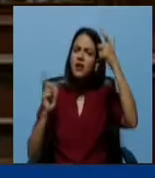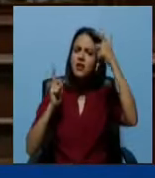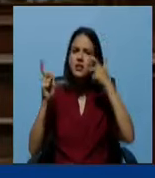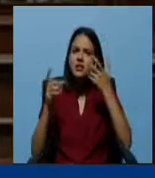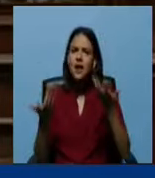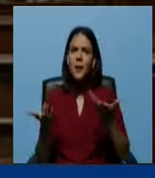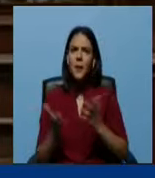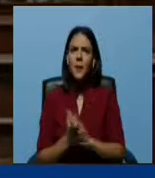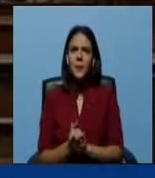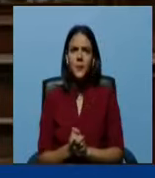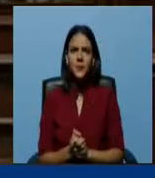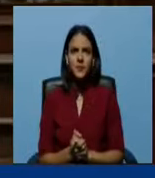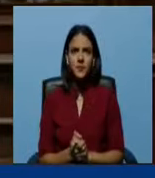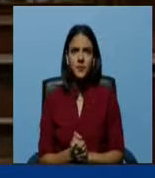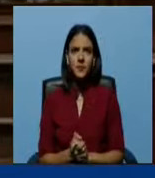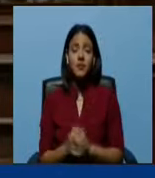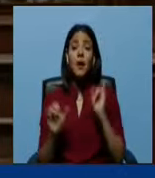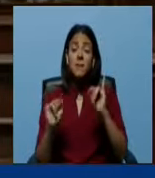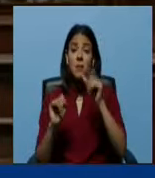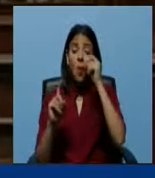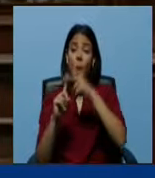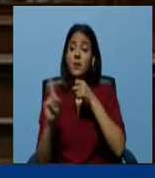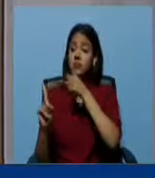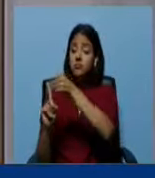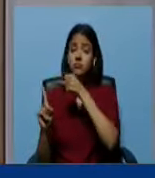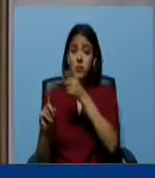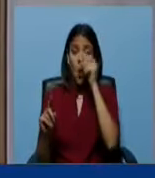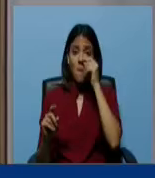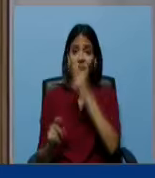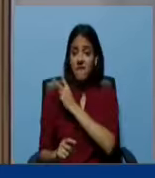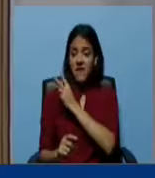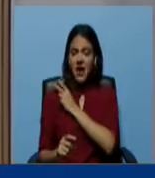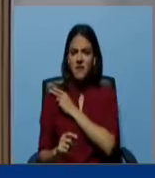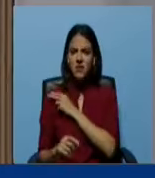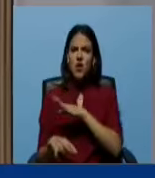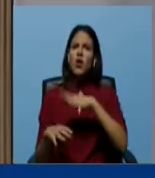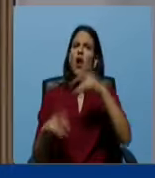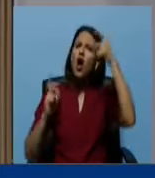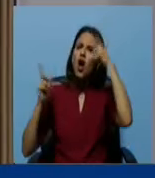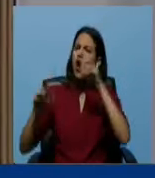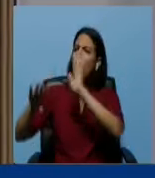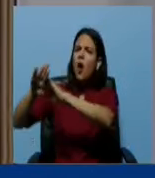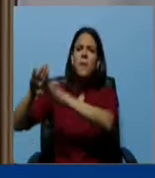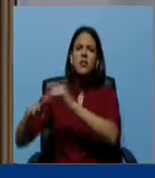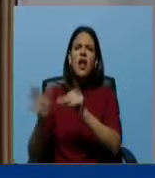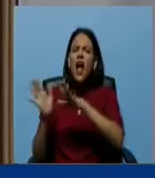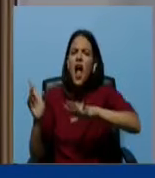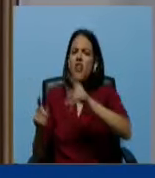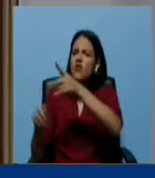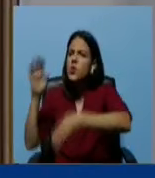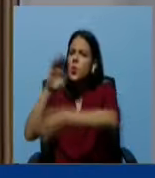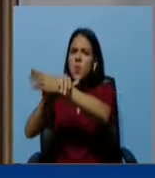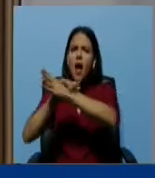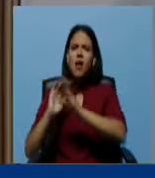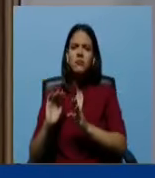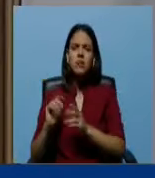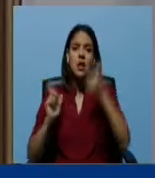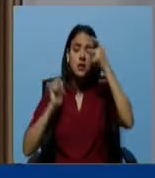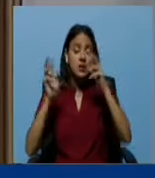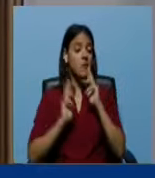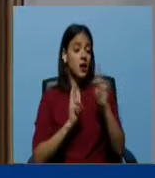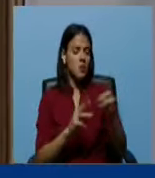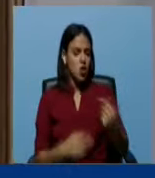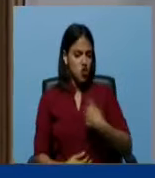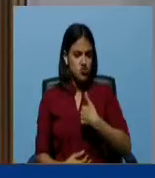influencer. Santiago Gutiérrez le preguntó, comandante, ¿y usted para dónde va? Y Chávez le dijo,